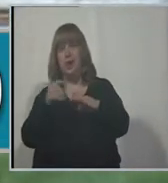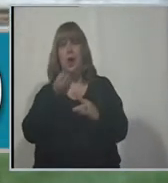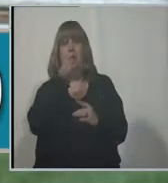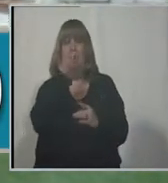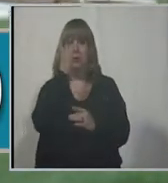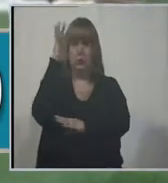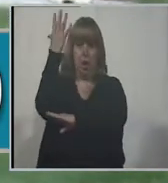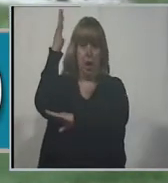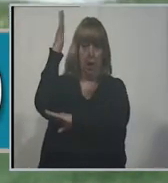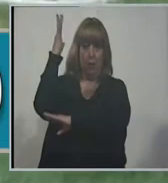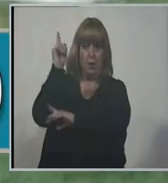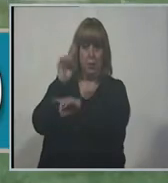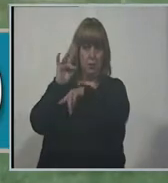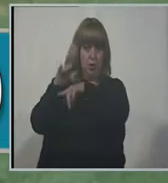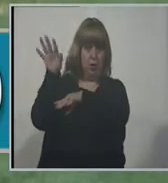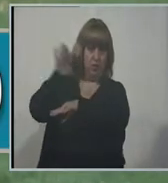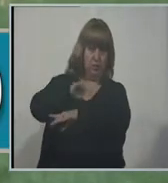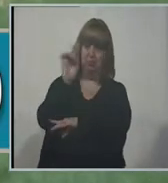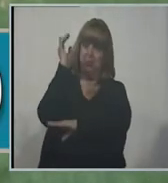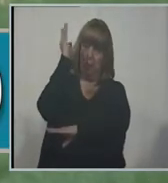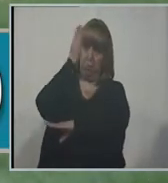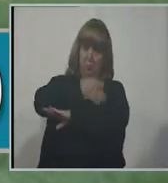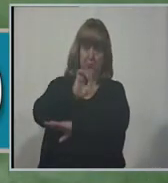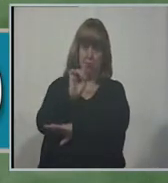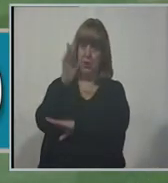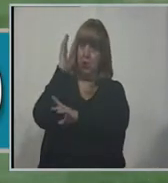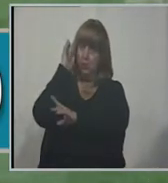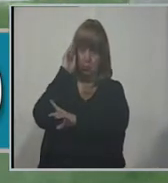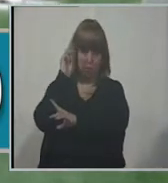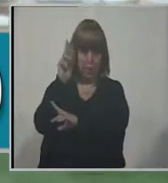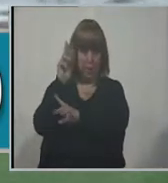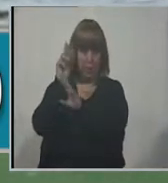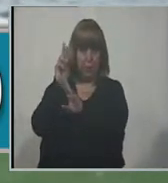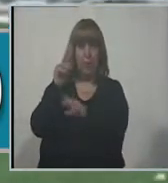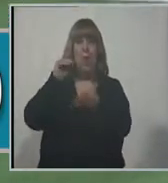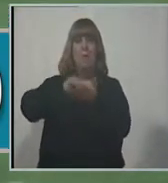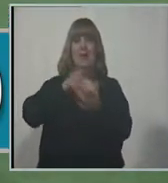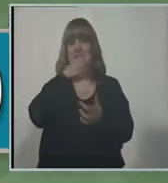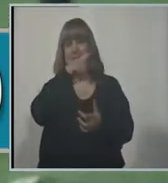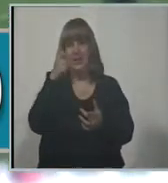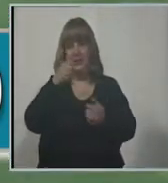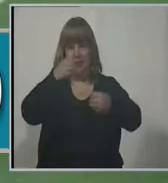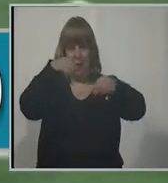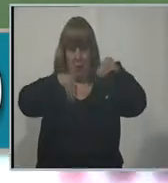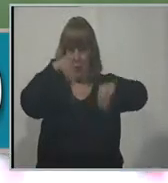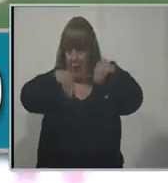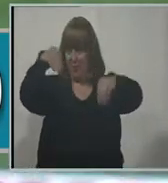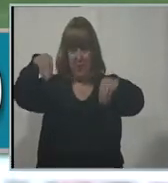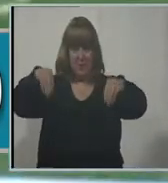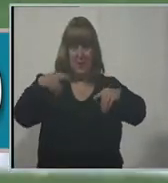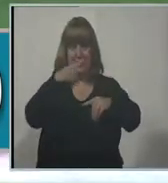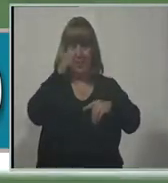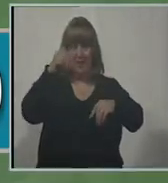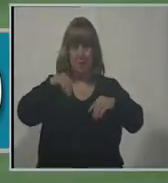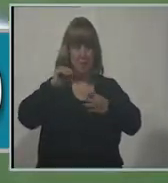transcurso del año que ha durado la obra, sino que se han incorporado 100 forestales nuevos más, y los que